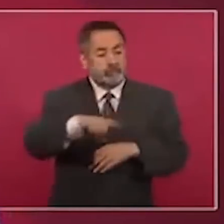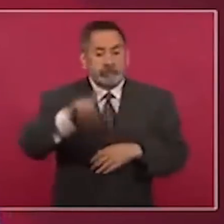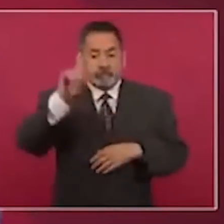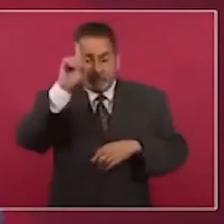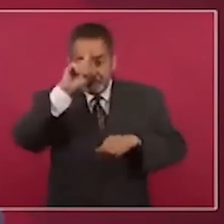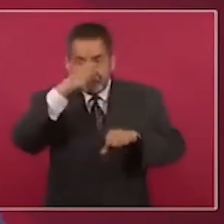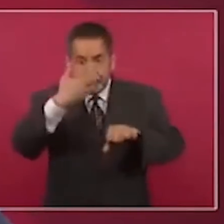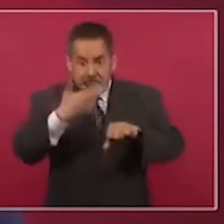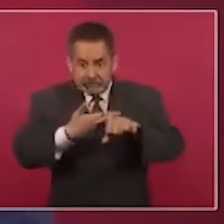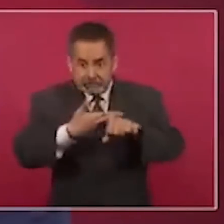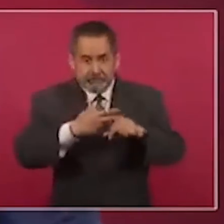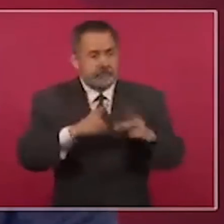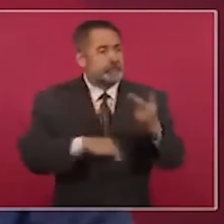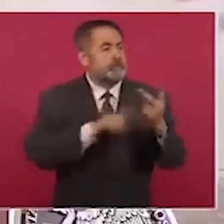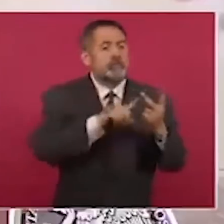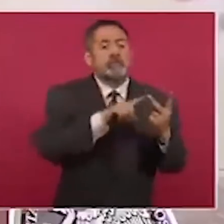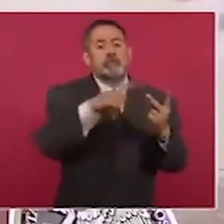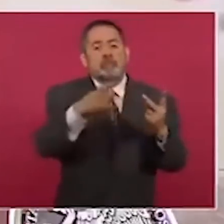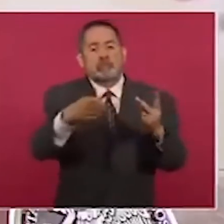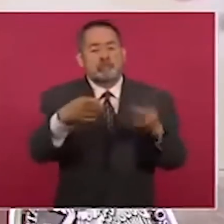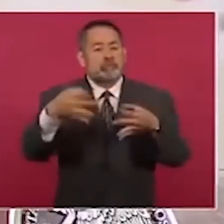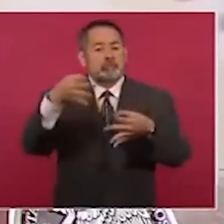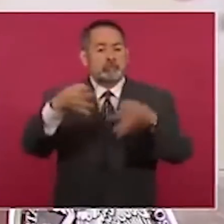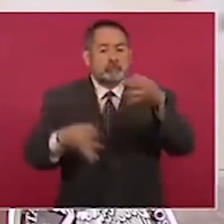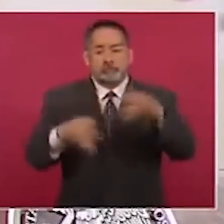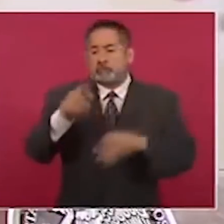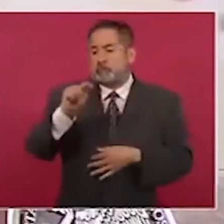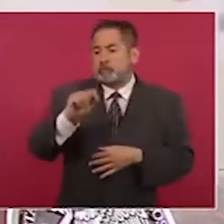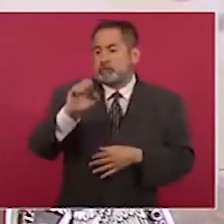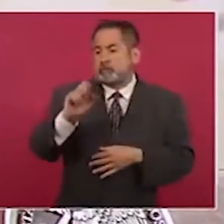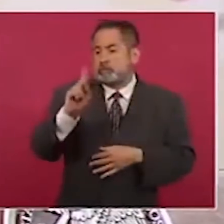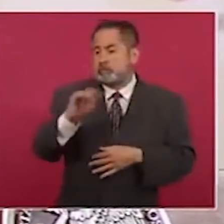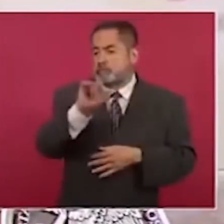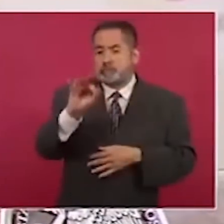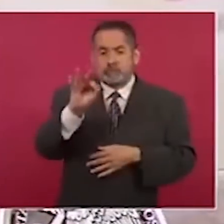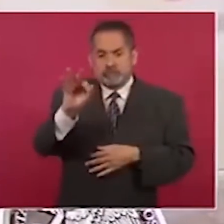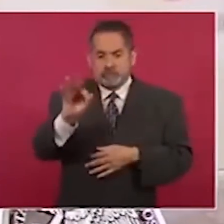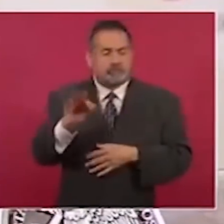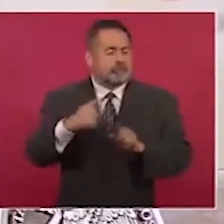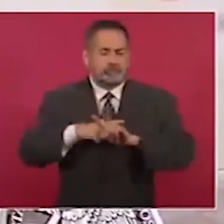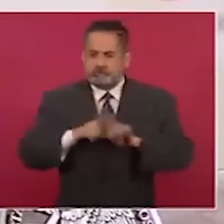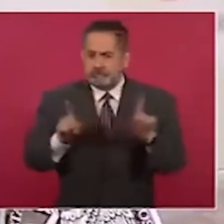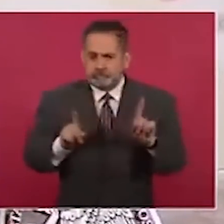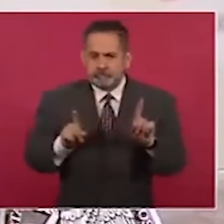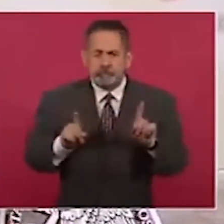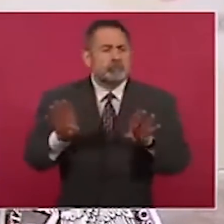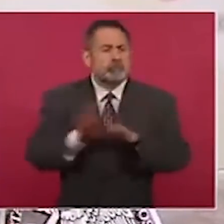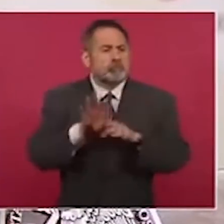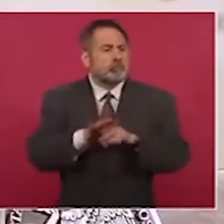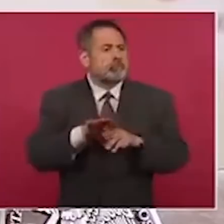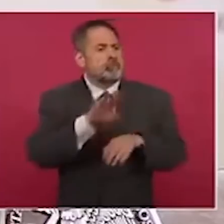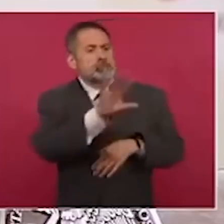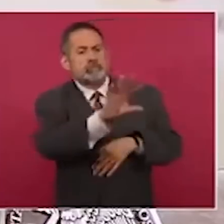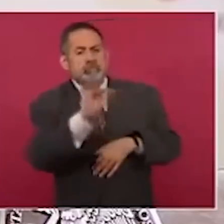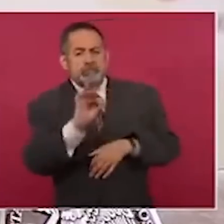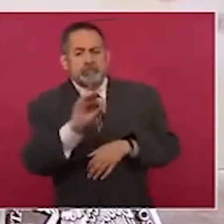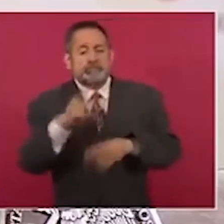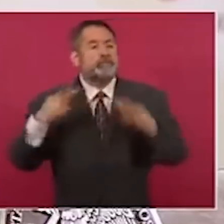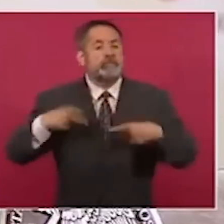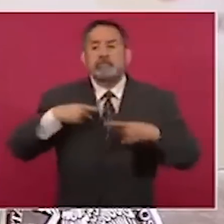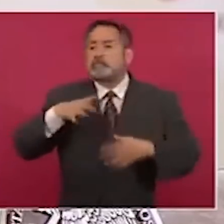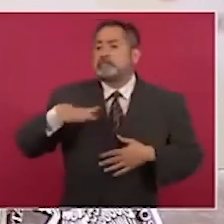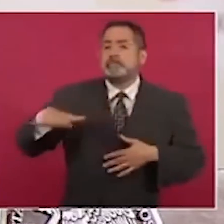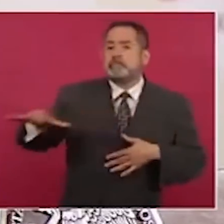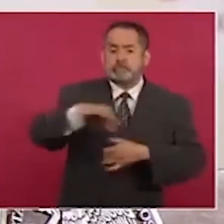en el tema de magistrados, es decir, del Tribunal Electoral, habrá un mecanismo de designación a través del voto